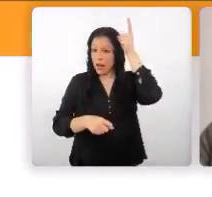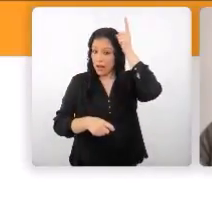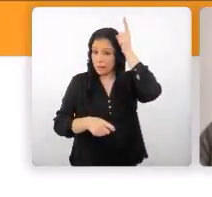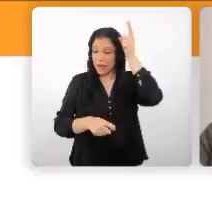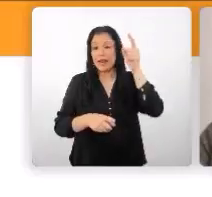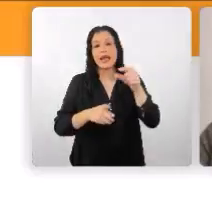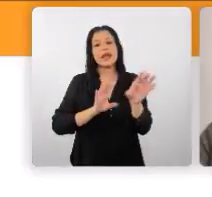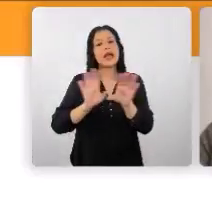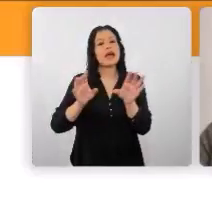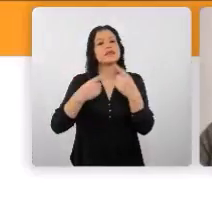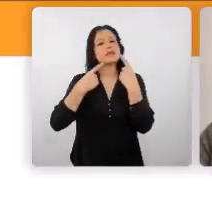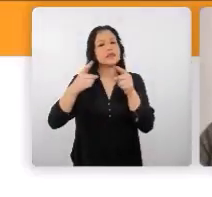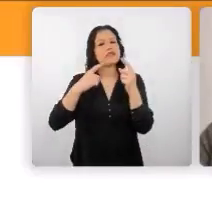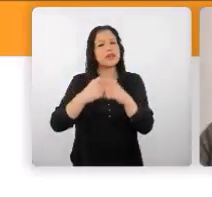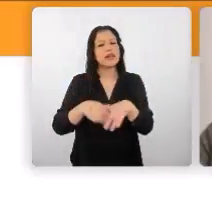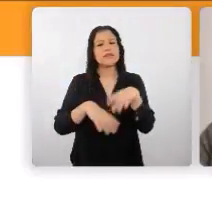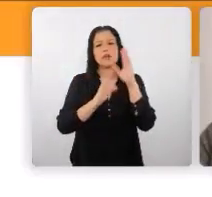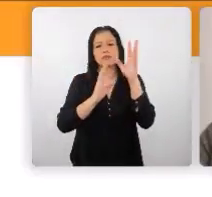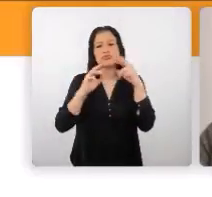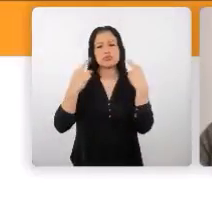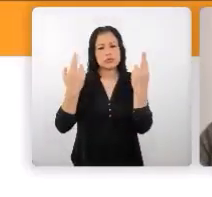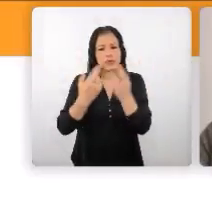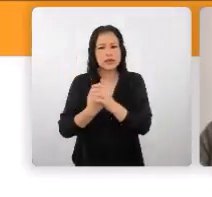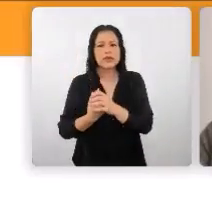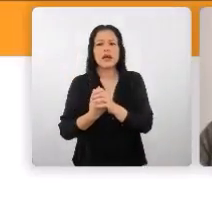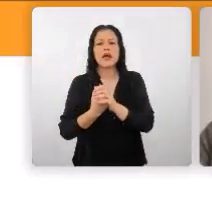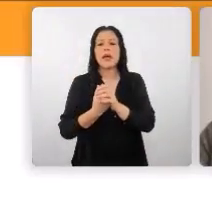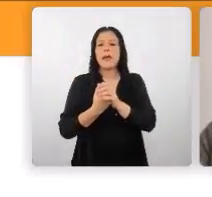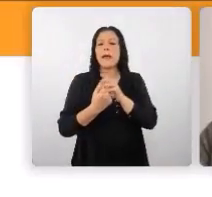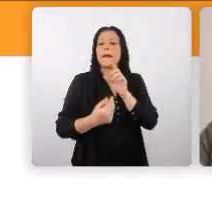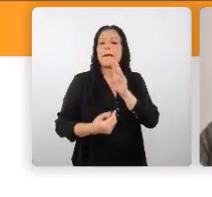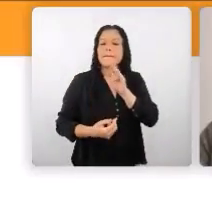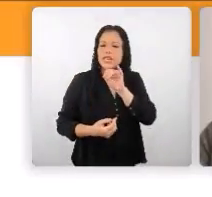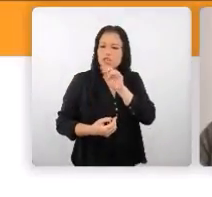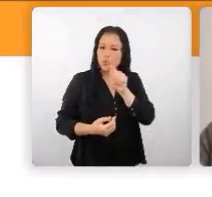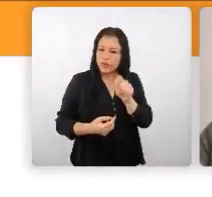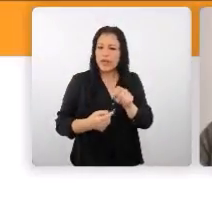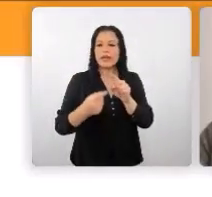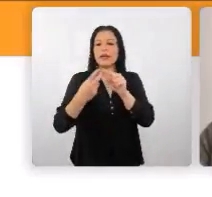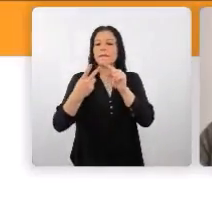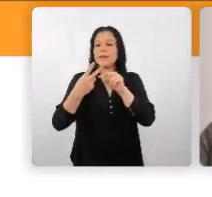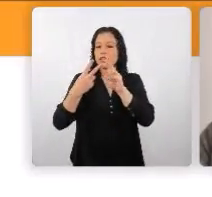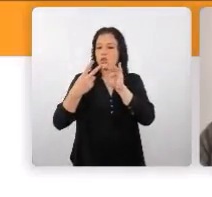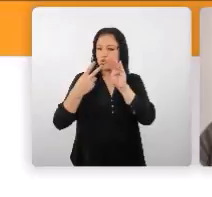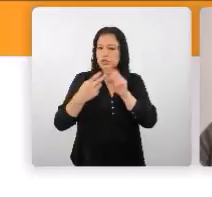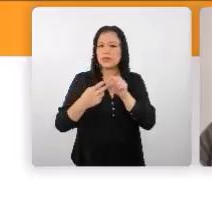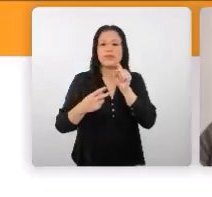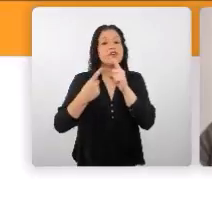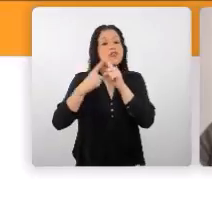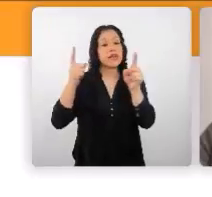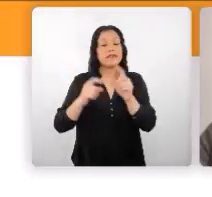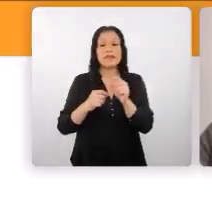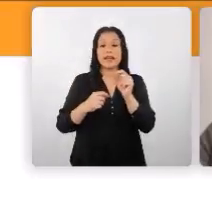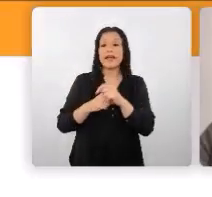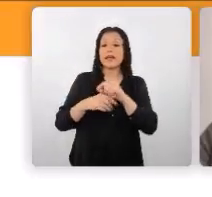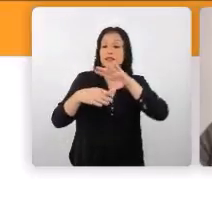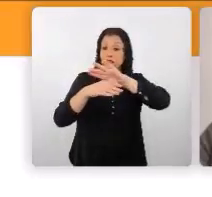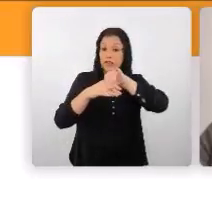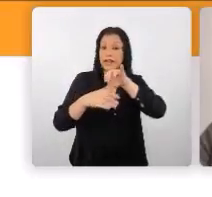organiza diferentes eventos B2B y B2C. A diferencia de la Feria ITB, donde sí se